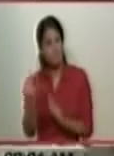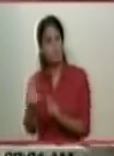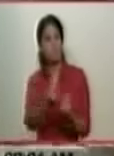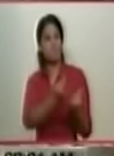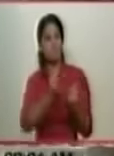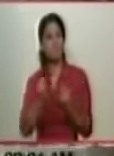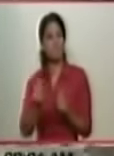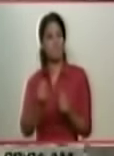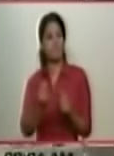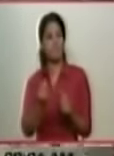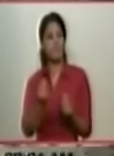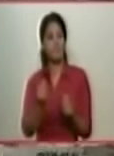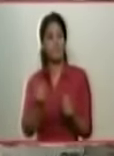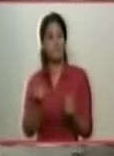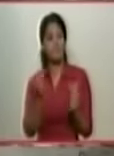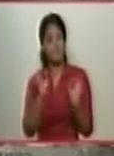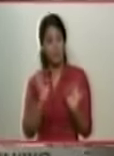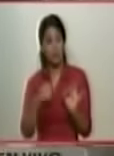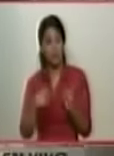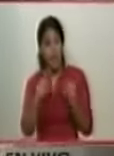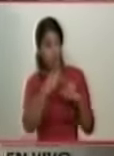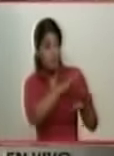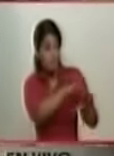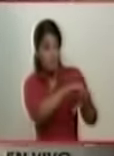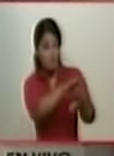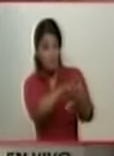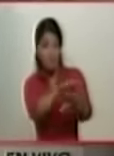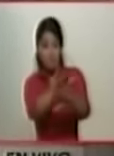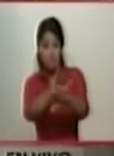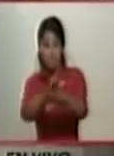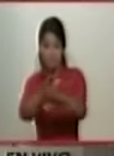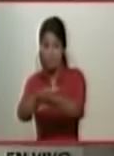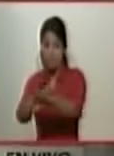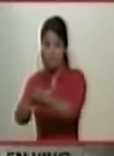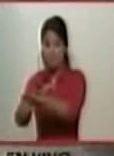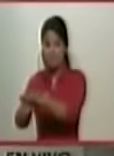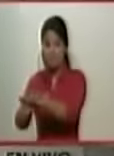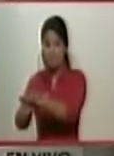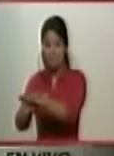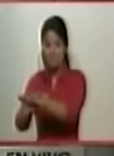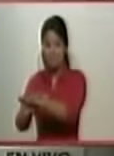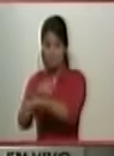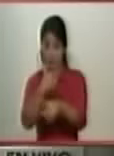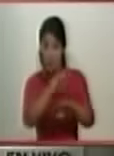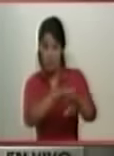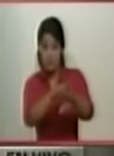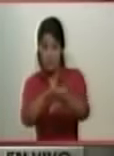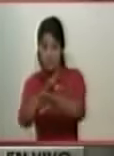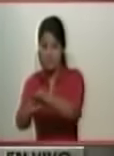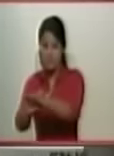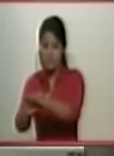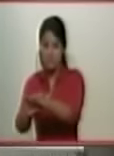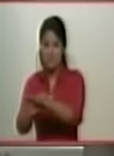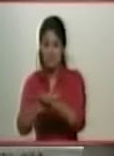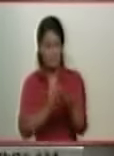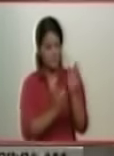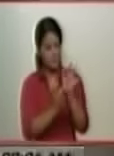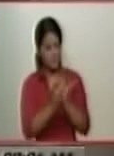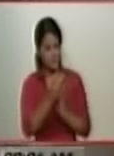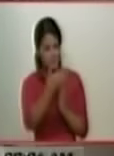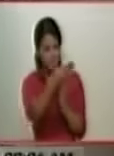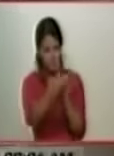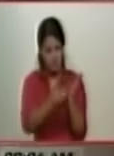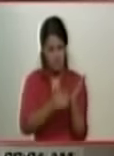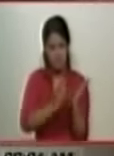Podría decirles que esas palabras son tan evangélicas